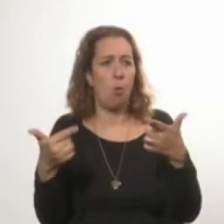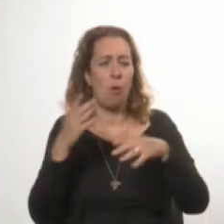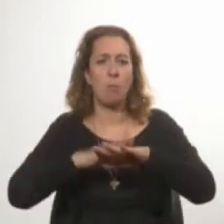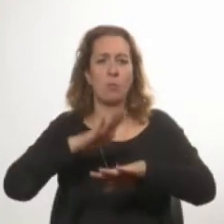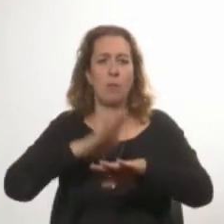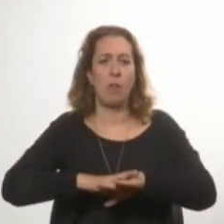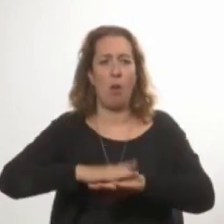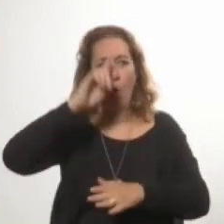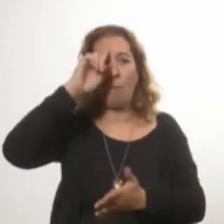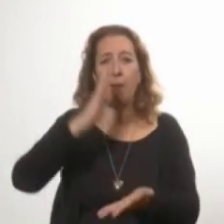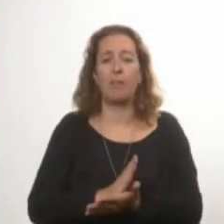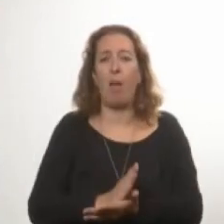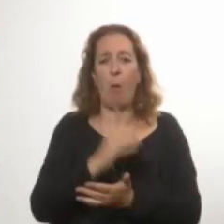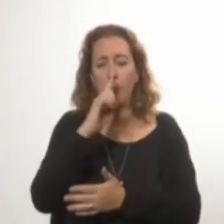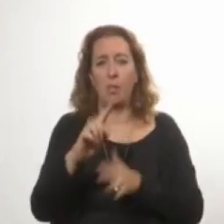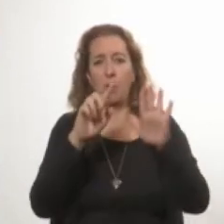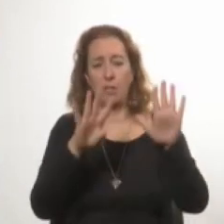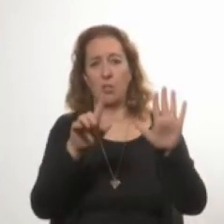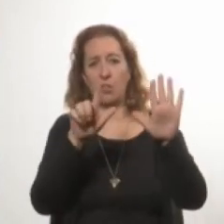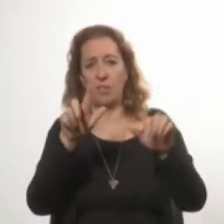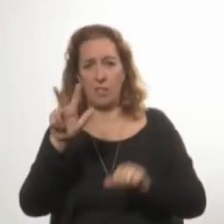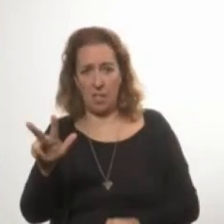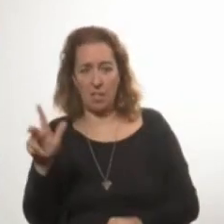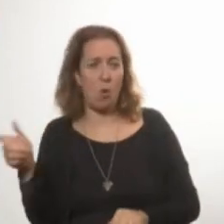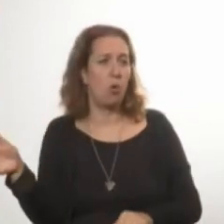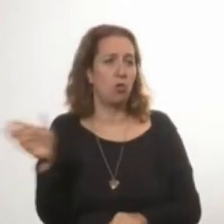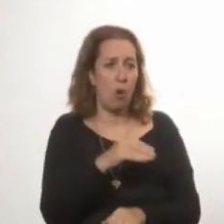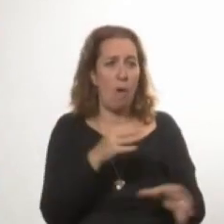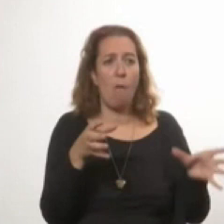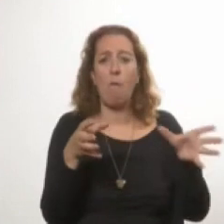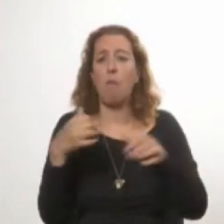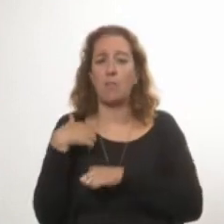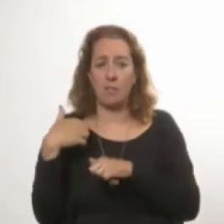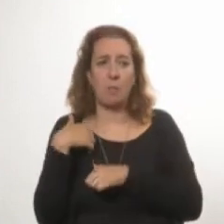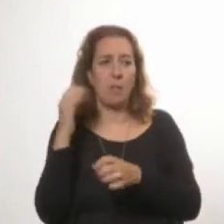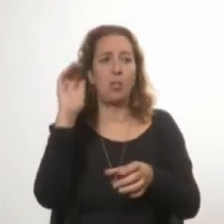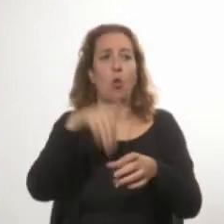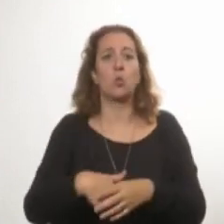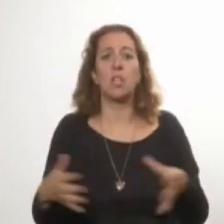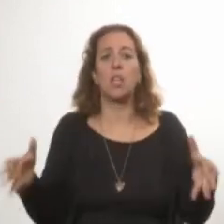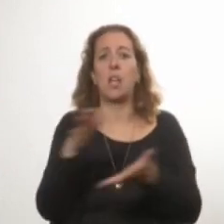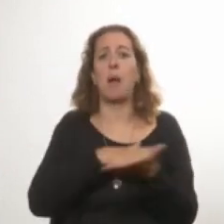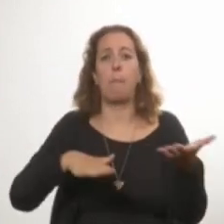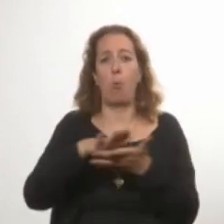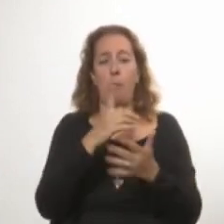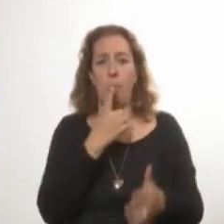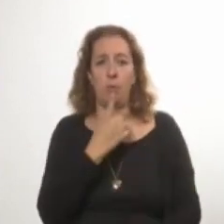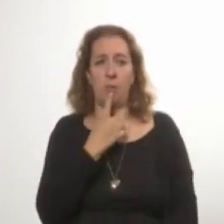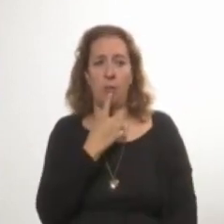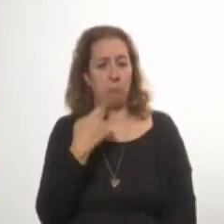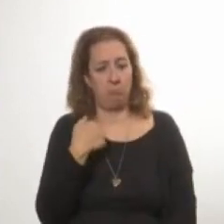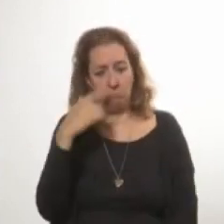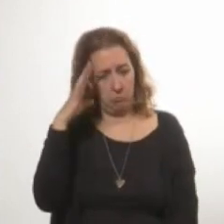en el golpe de Estado del 73 cuando alentó a las Fuerzas Armadas a introducirse en el campo de la política? Yo